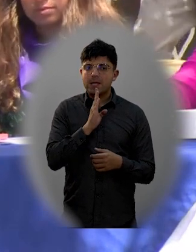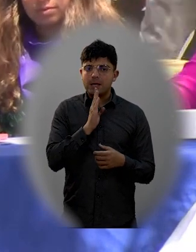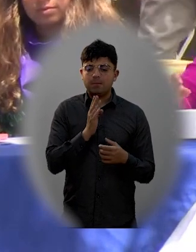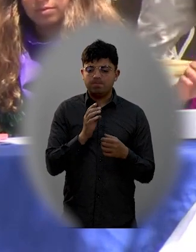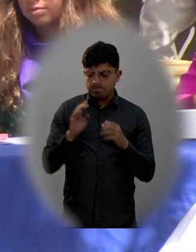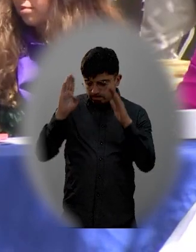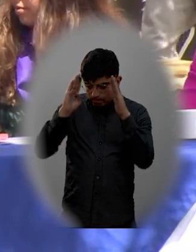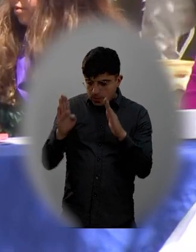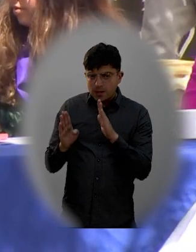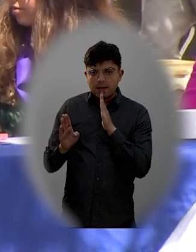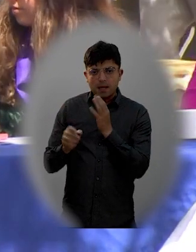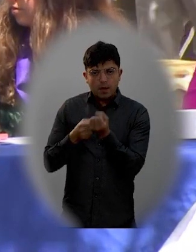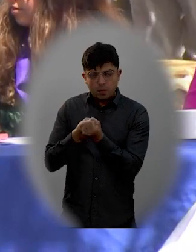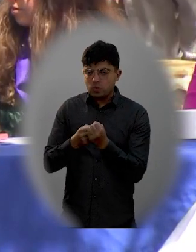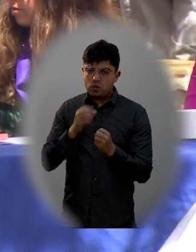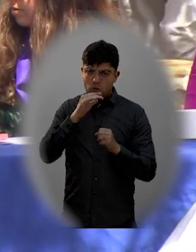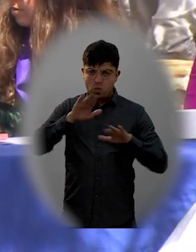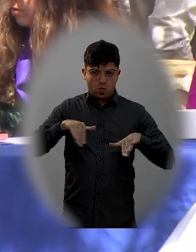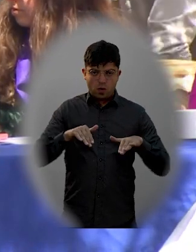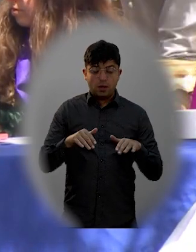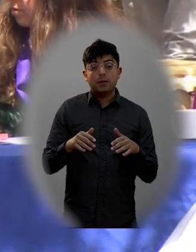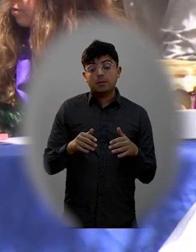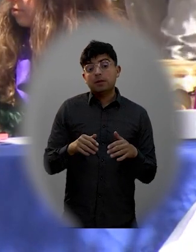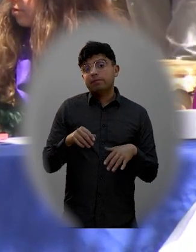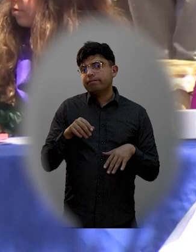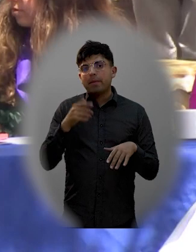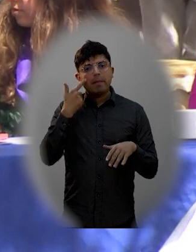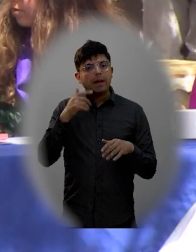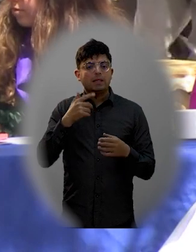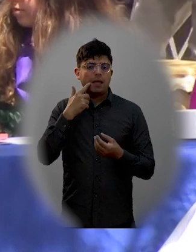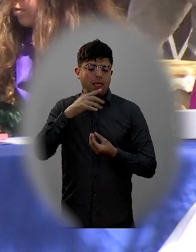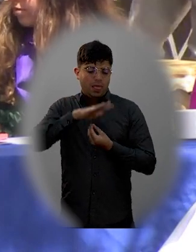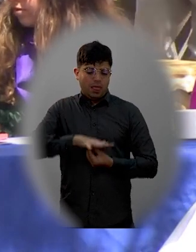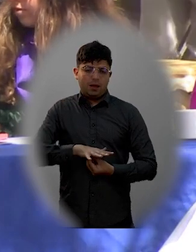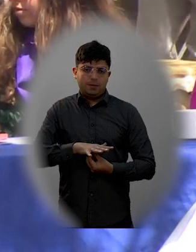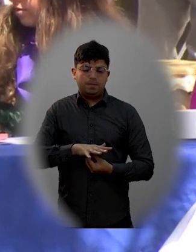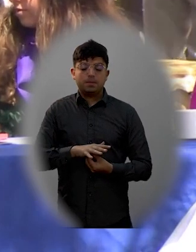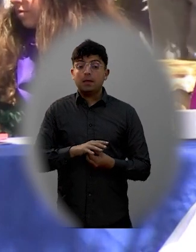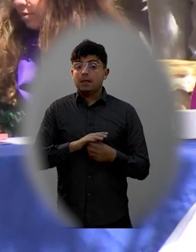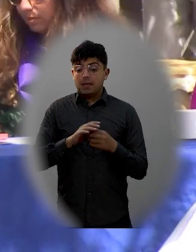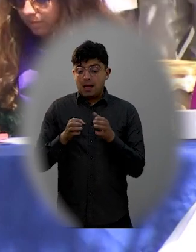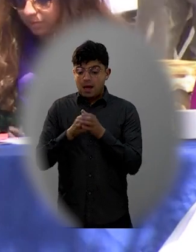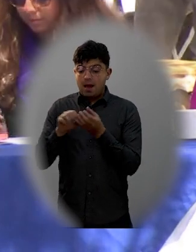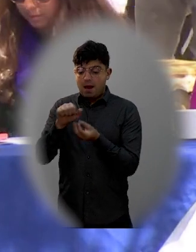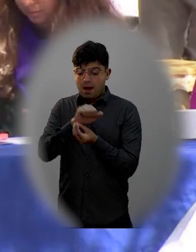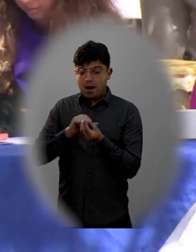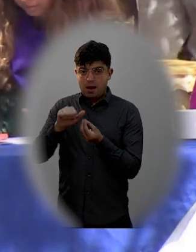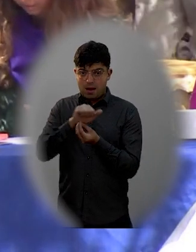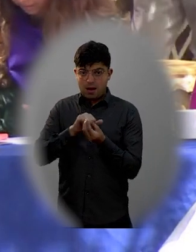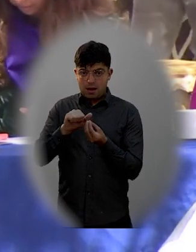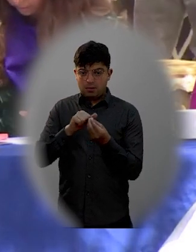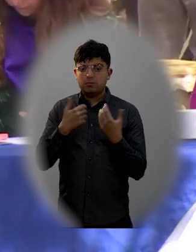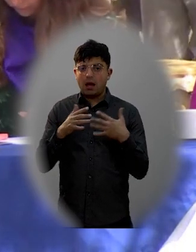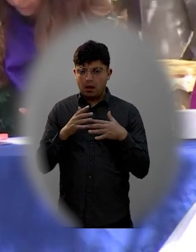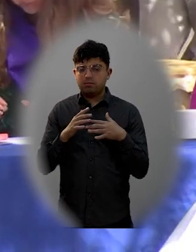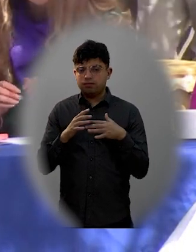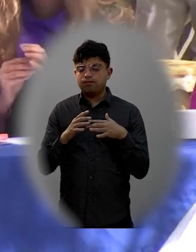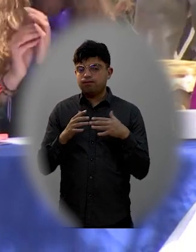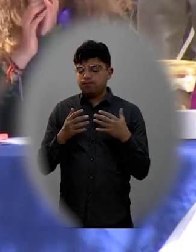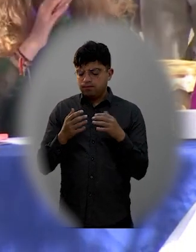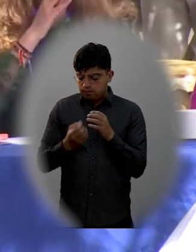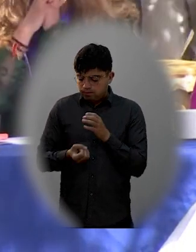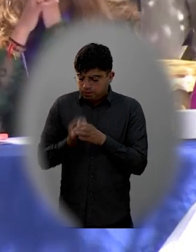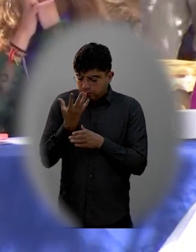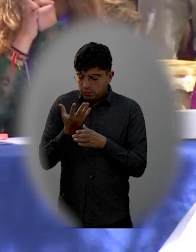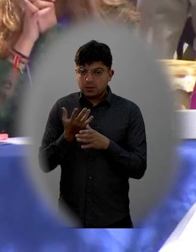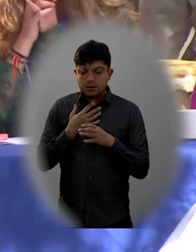quien escuche, y muchas veces pues quedan totalmente vulnerables, ¿sí? Entonces, desde la juntanza se ha gestado pues estos escenarios